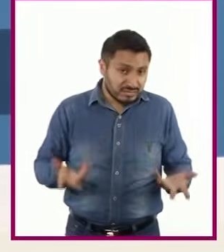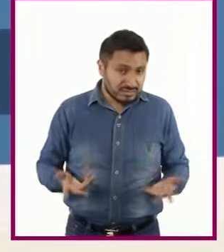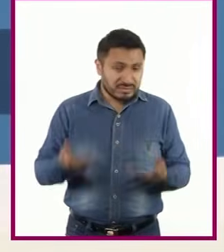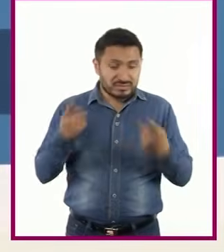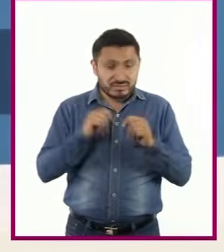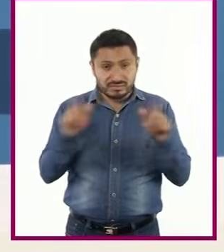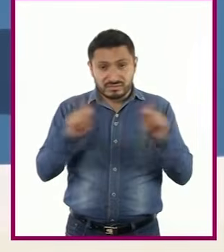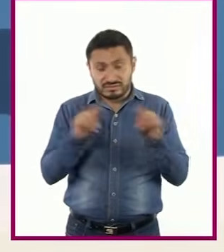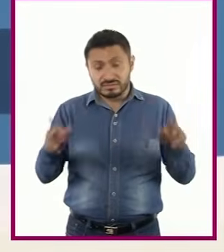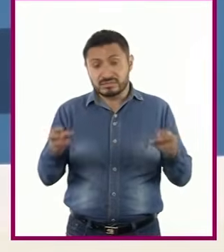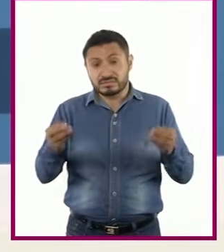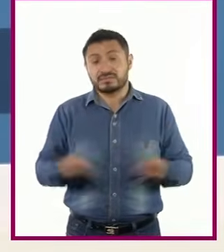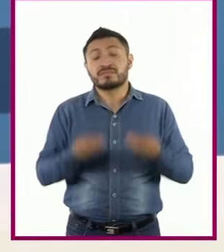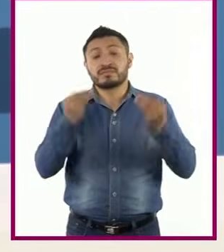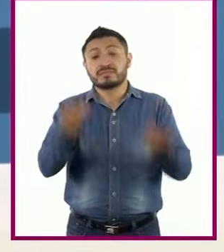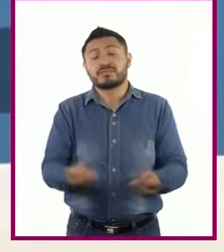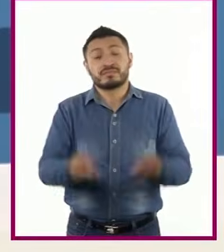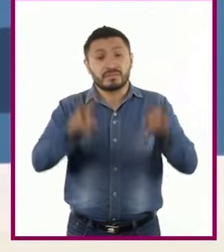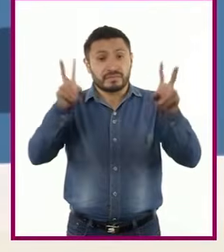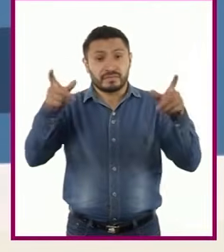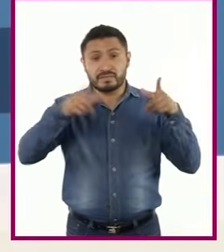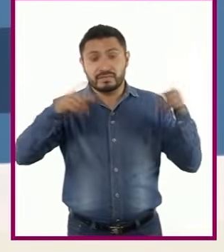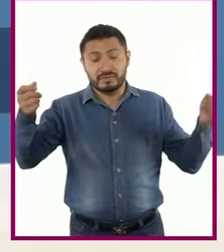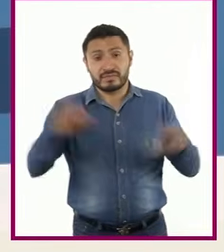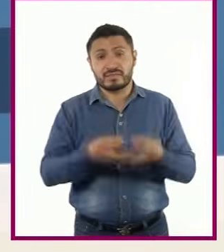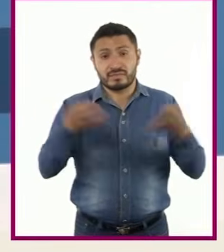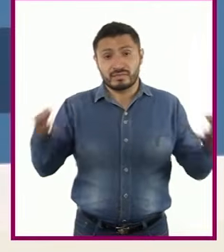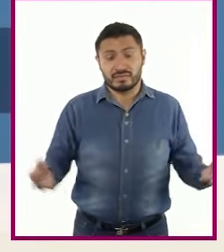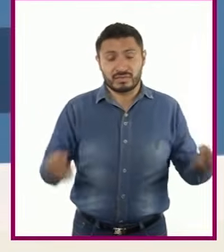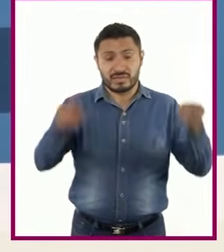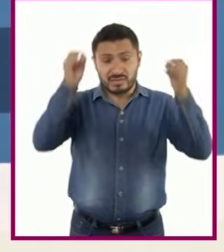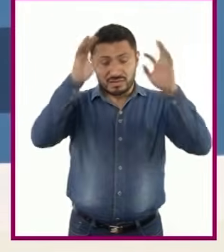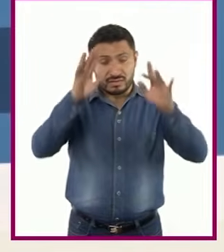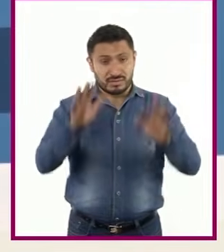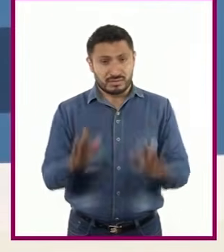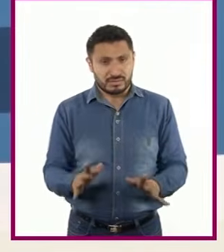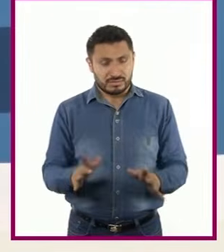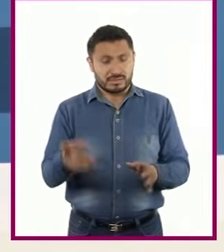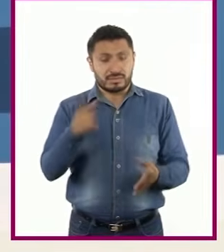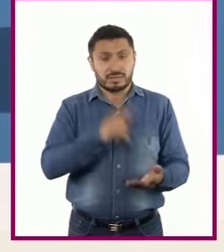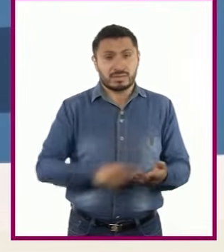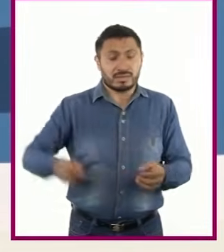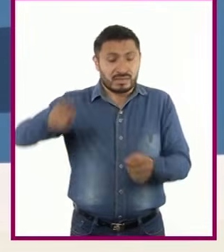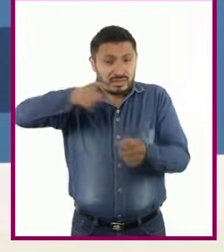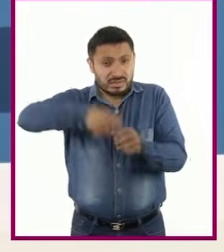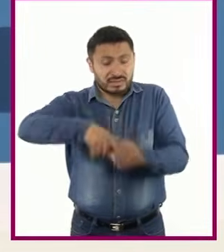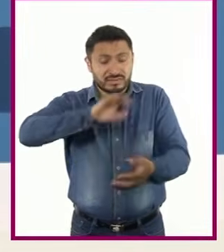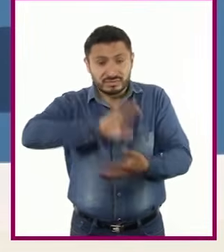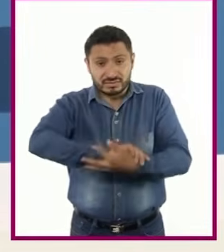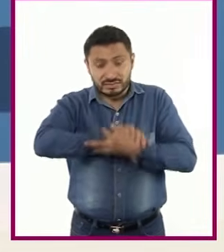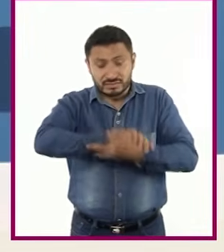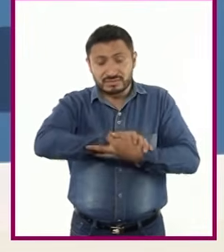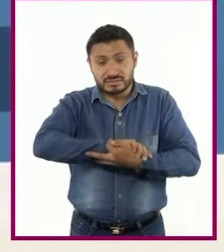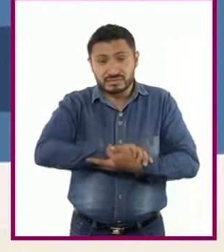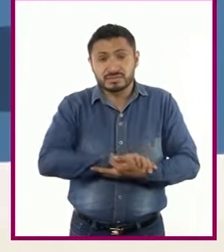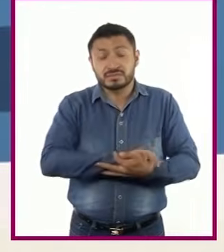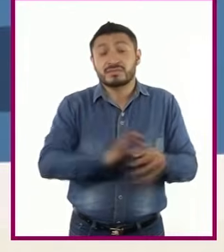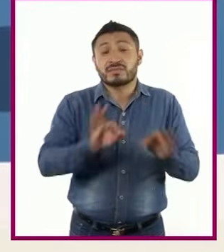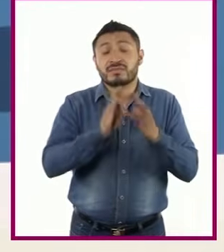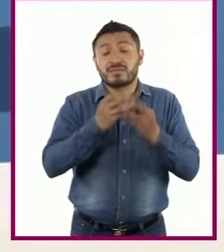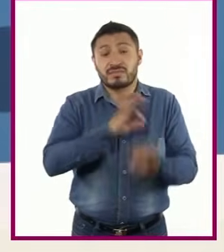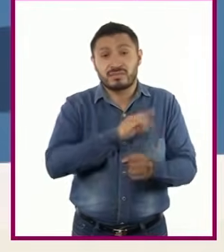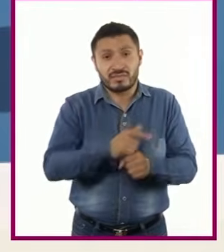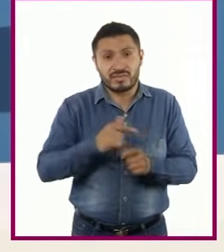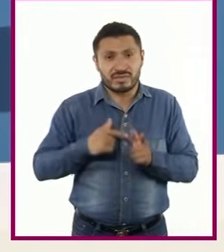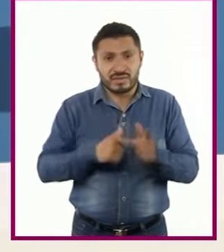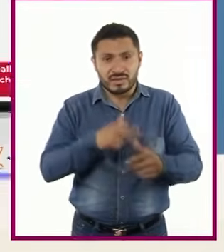fueron recompensados con títulos, tierras y privilegios en una alianza estratégica que continuaría